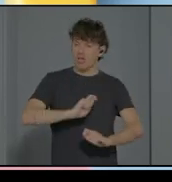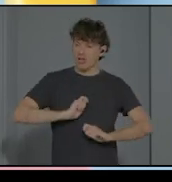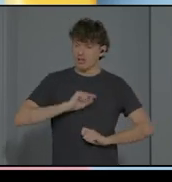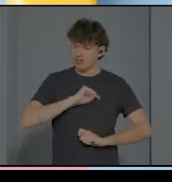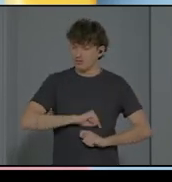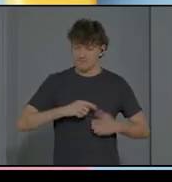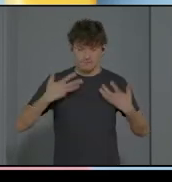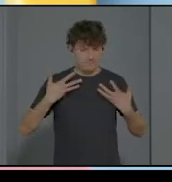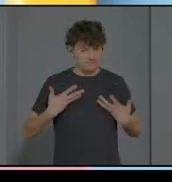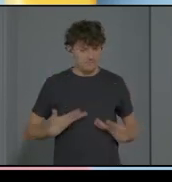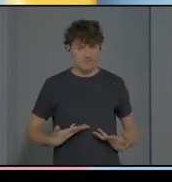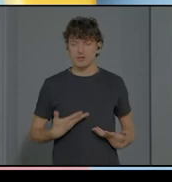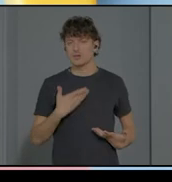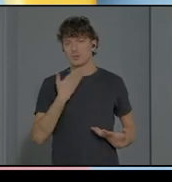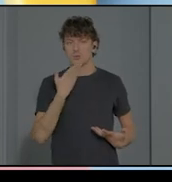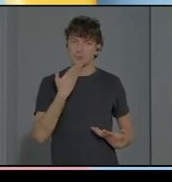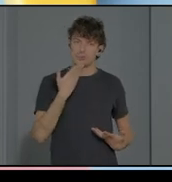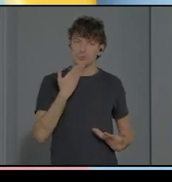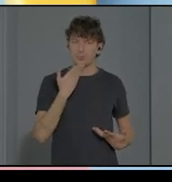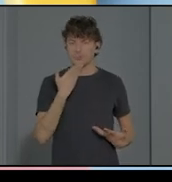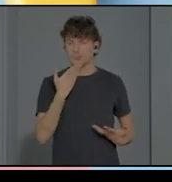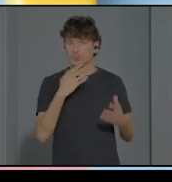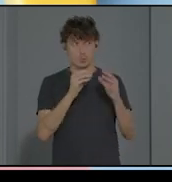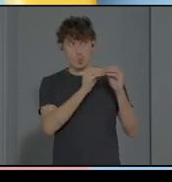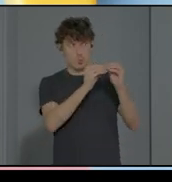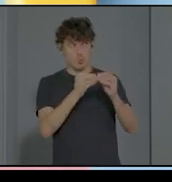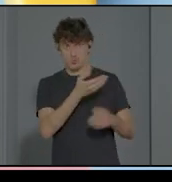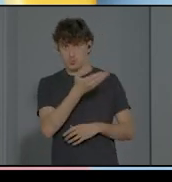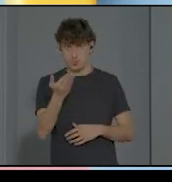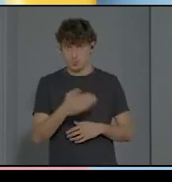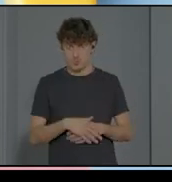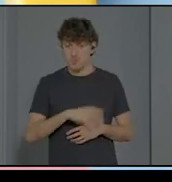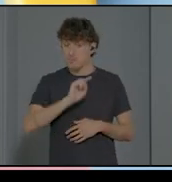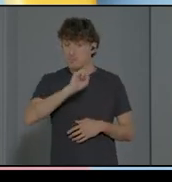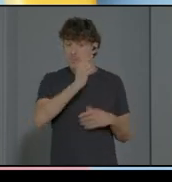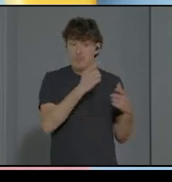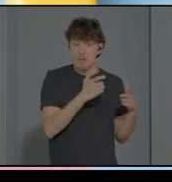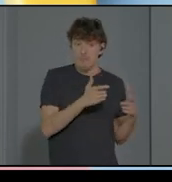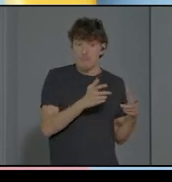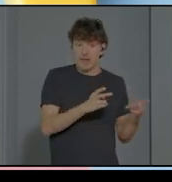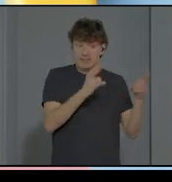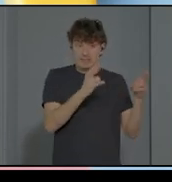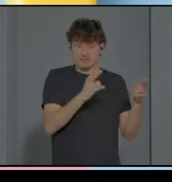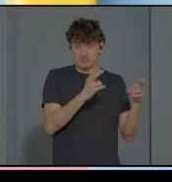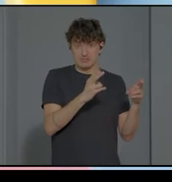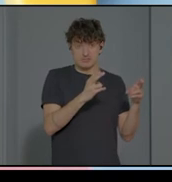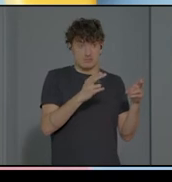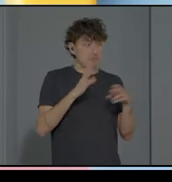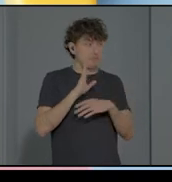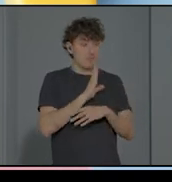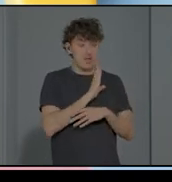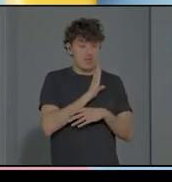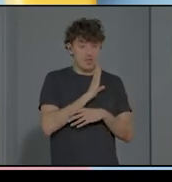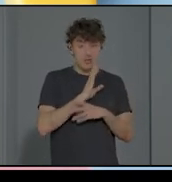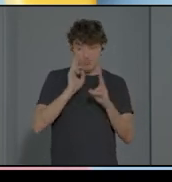En la primera parte os he enseñado cómo la madre responde de forma automática al estímulo del niño. En esta segunda parte hemos demostrado